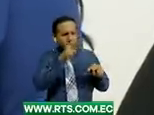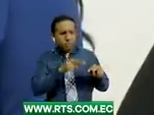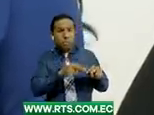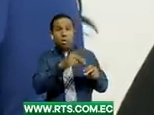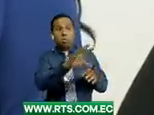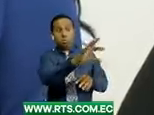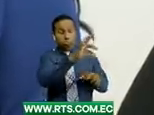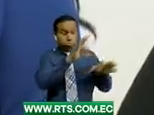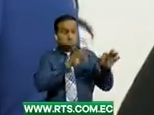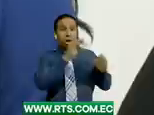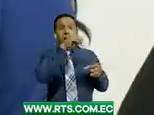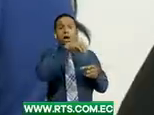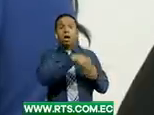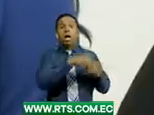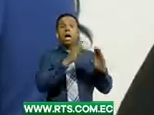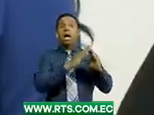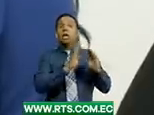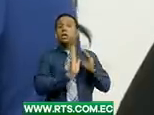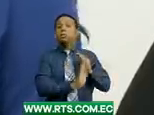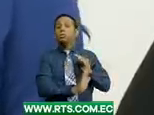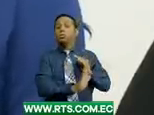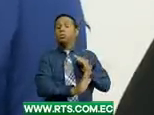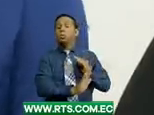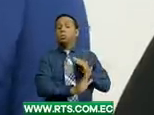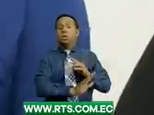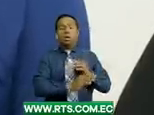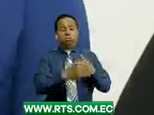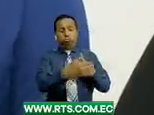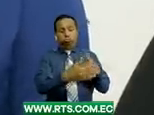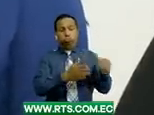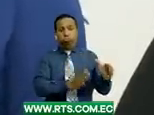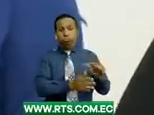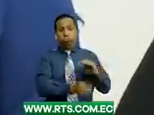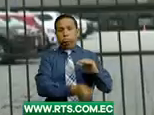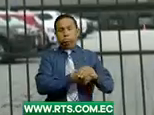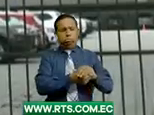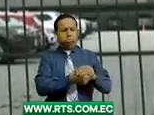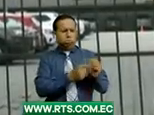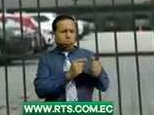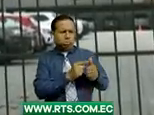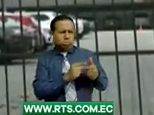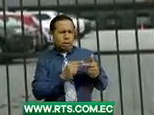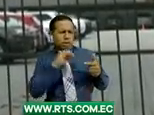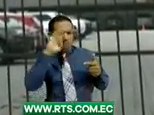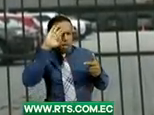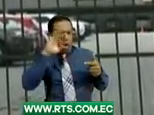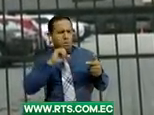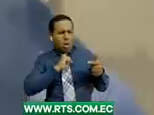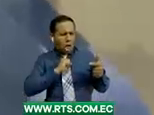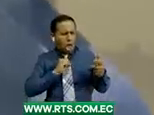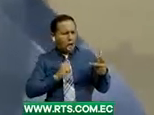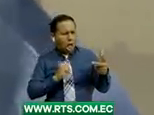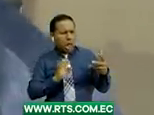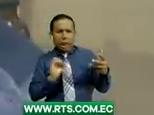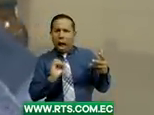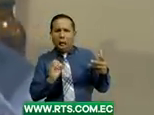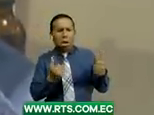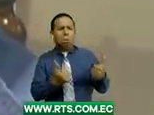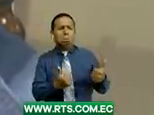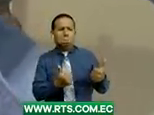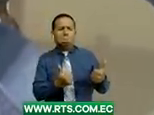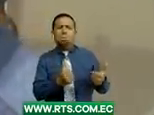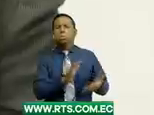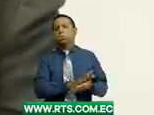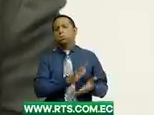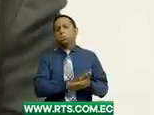aislamiento en sus domicilios y se encuentran también sin síntomas. Sin embargo, en la capital se descartaron dos posibles casos